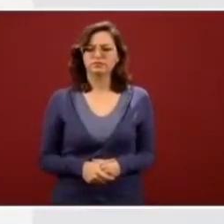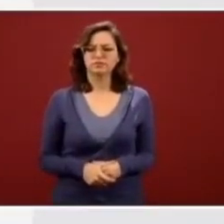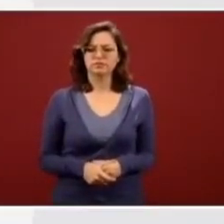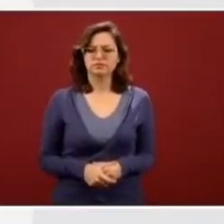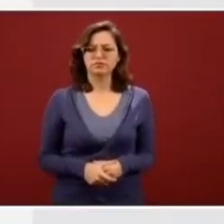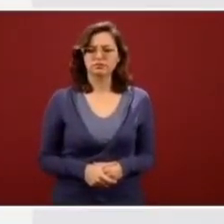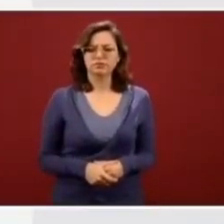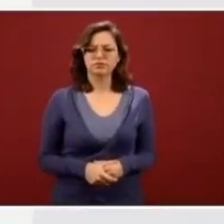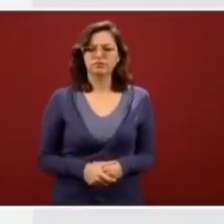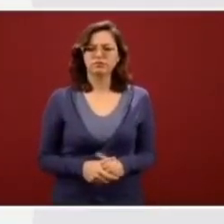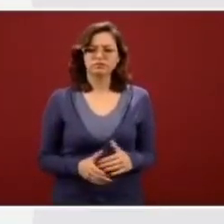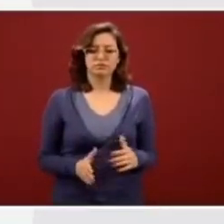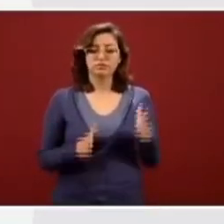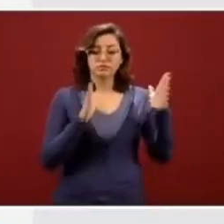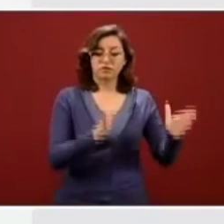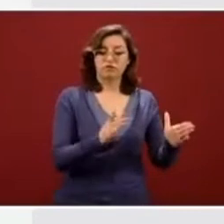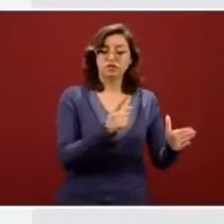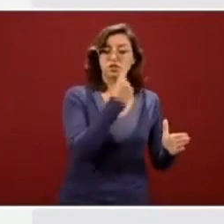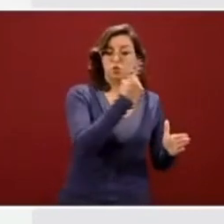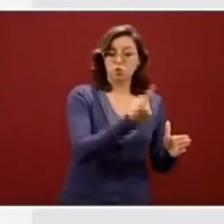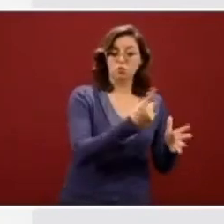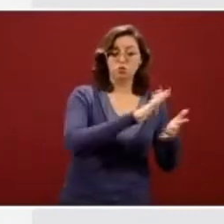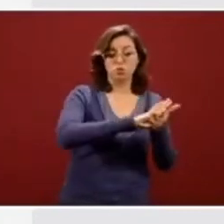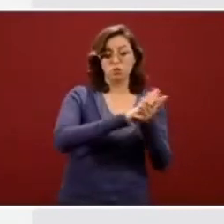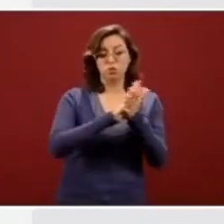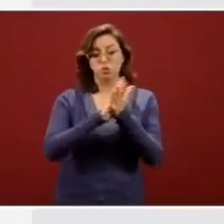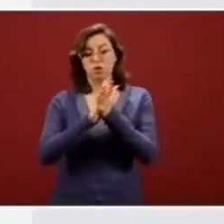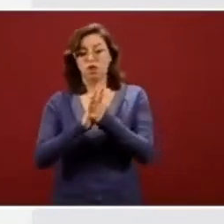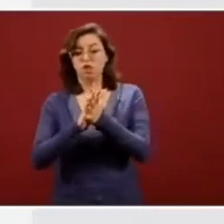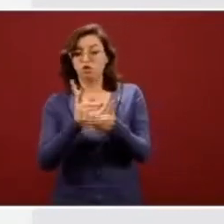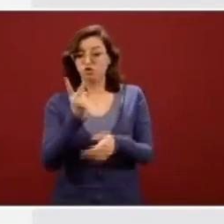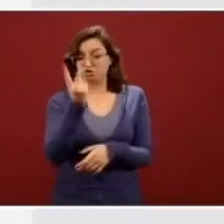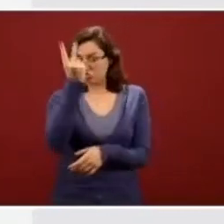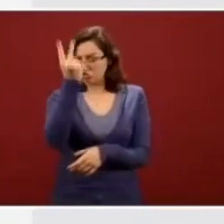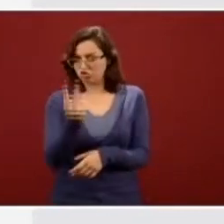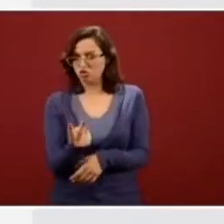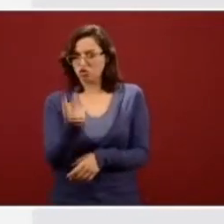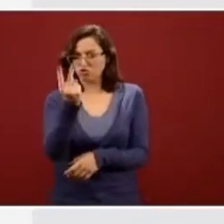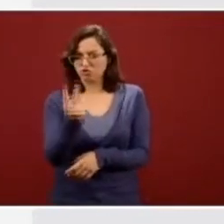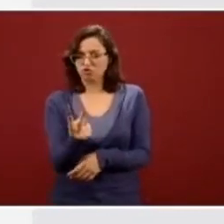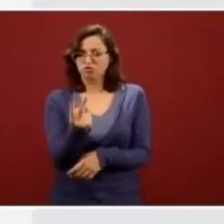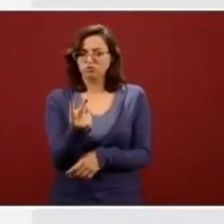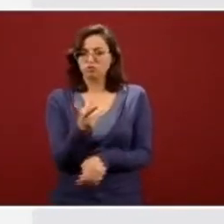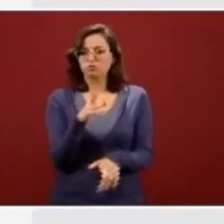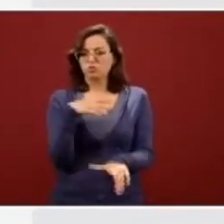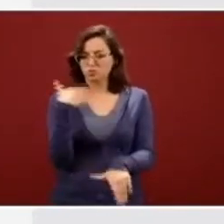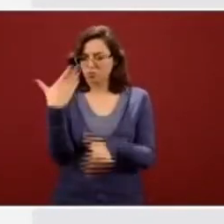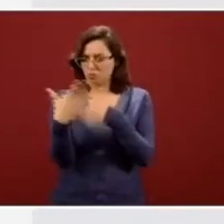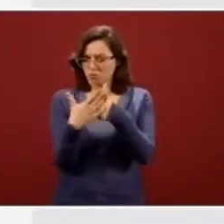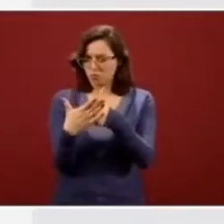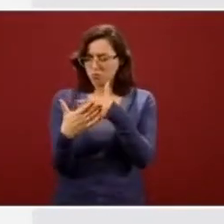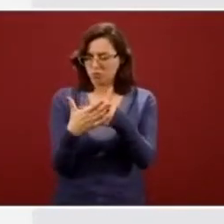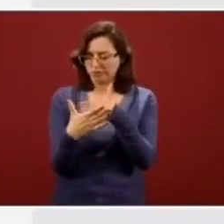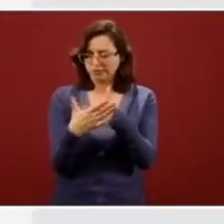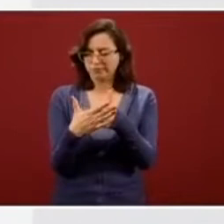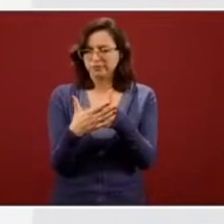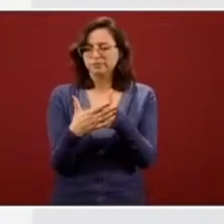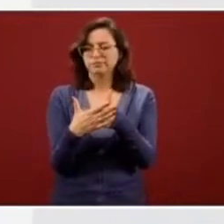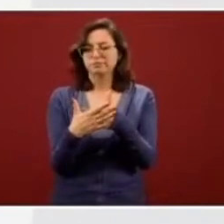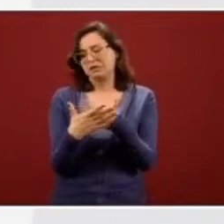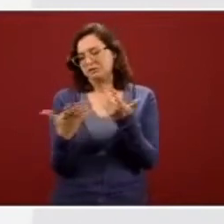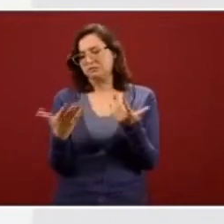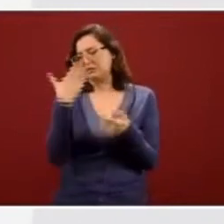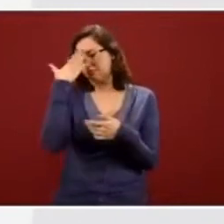de un escenario 1 a un escenario 2, que son los escenarios que en su momento se habían estimado para